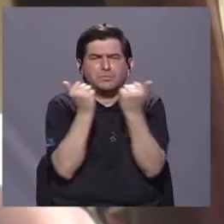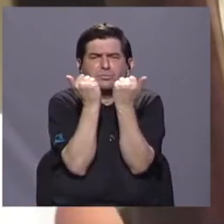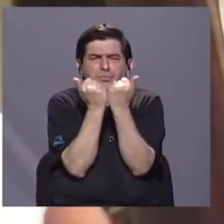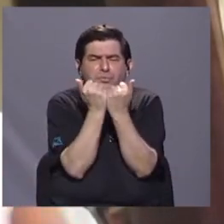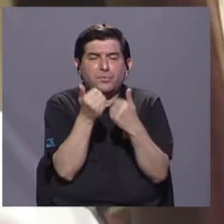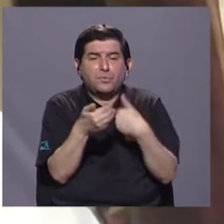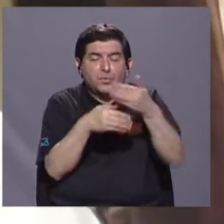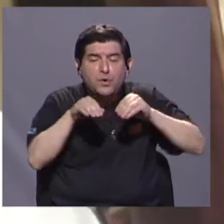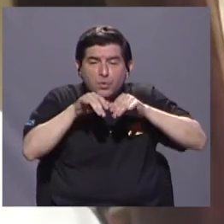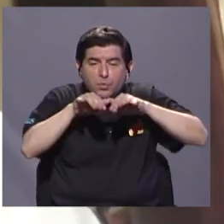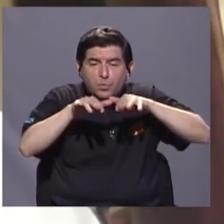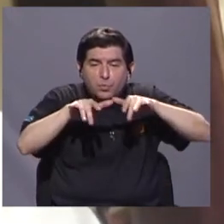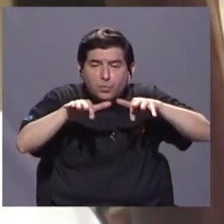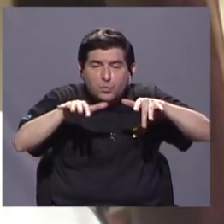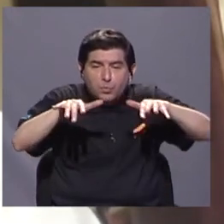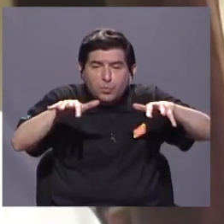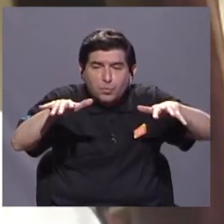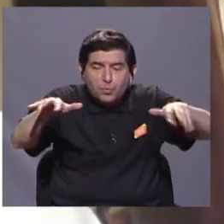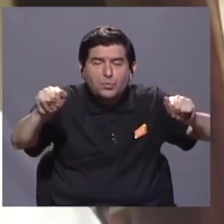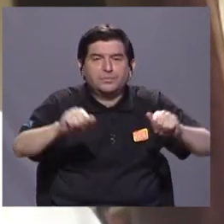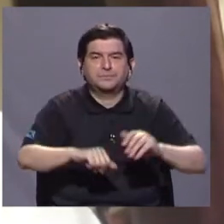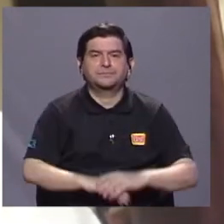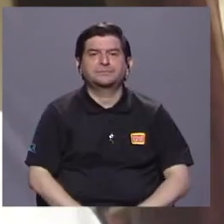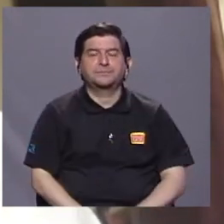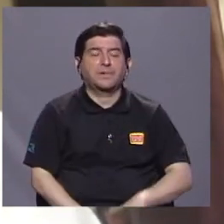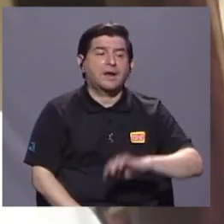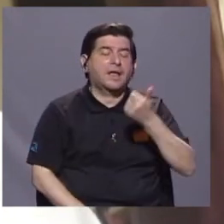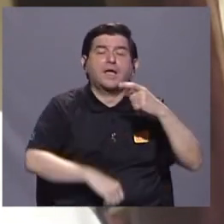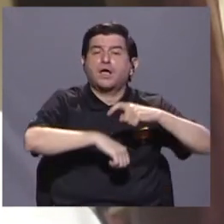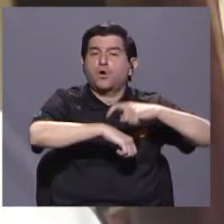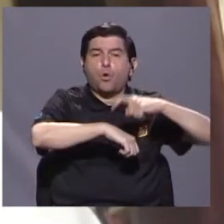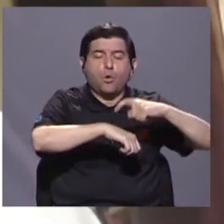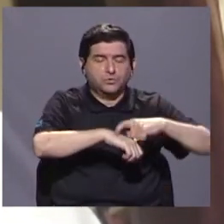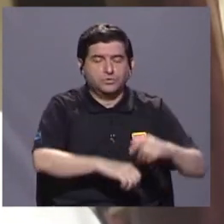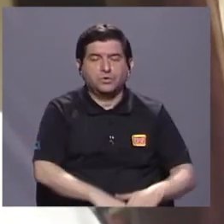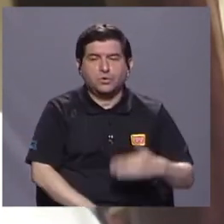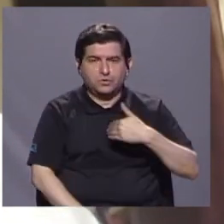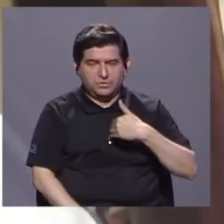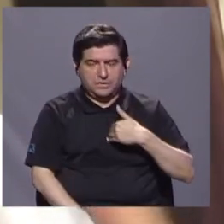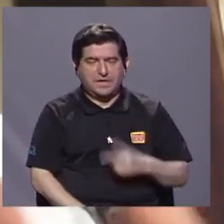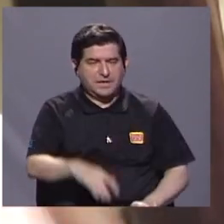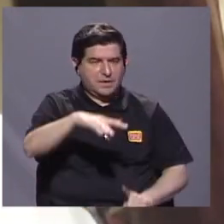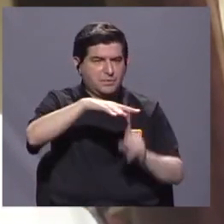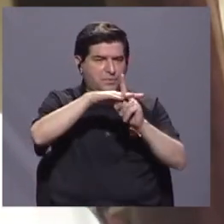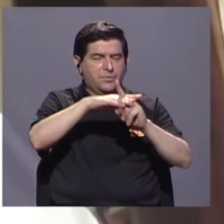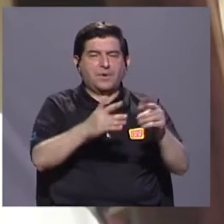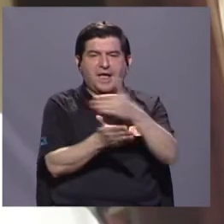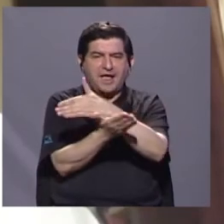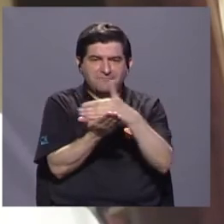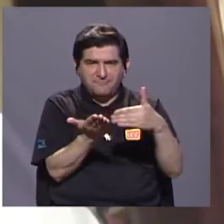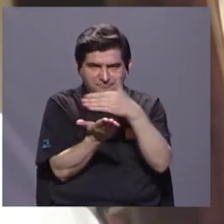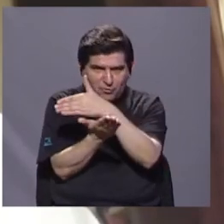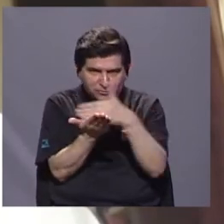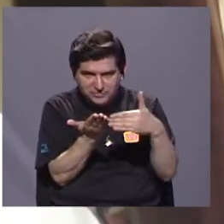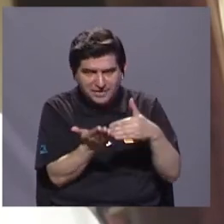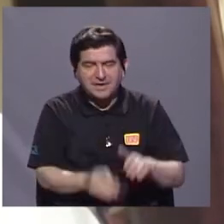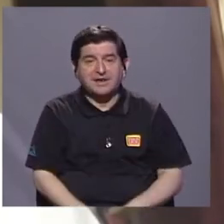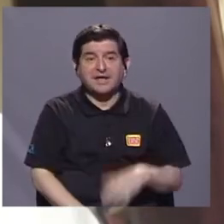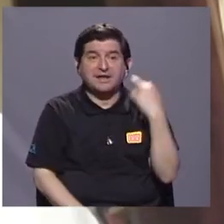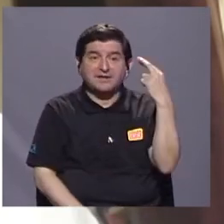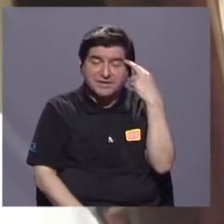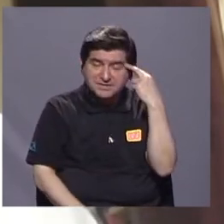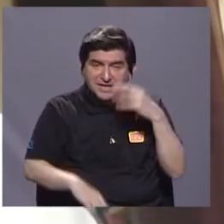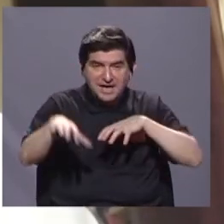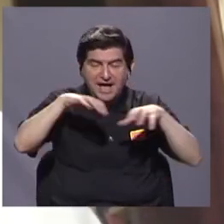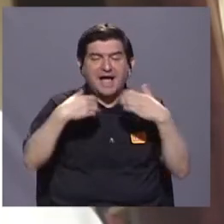fue esparciendo al resto del país. En otros momentos tuvimos un brote en las zonas fronterizas por un tema de la actividad